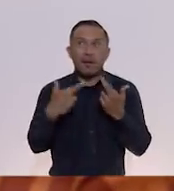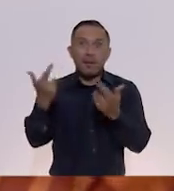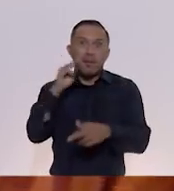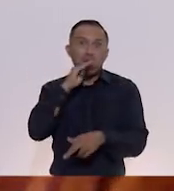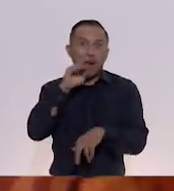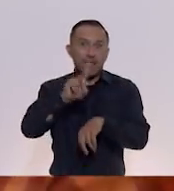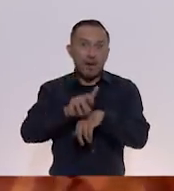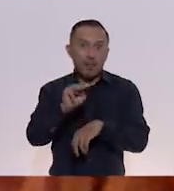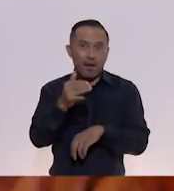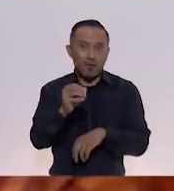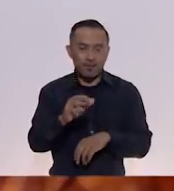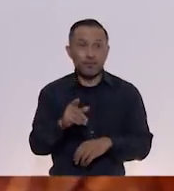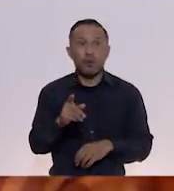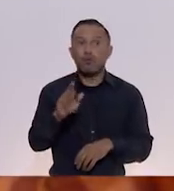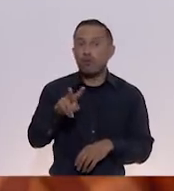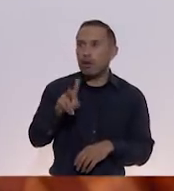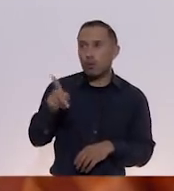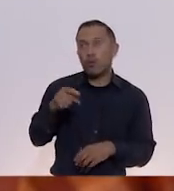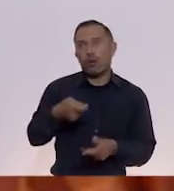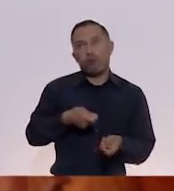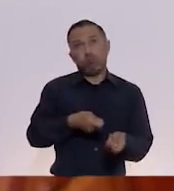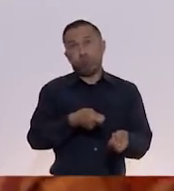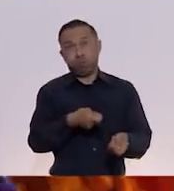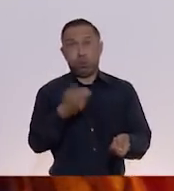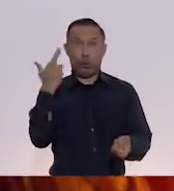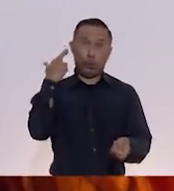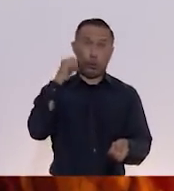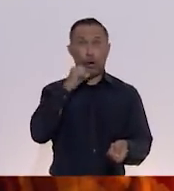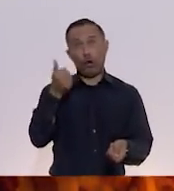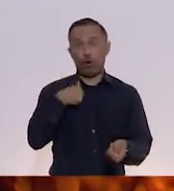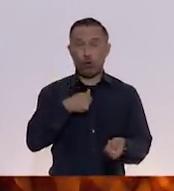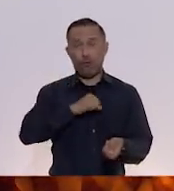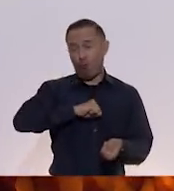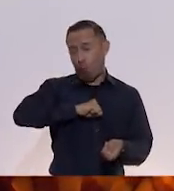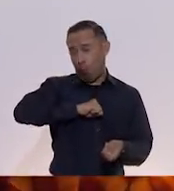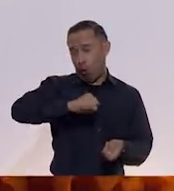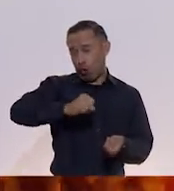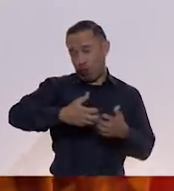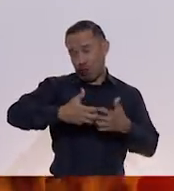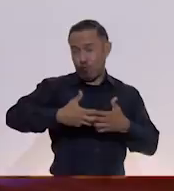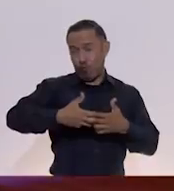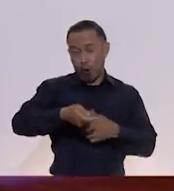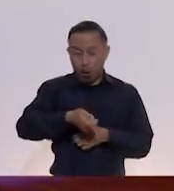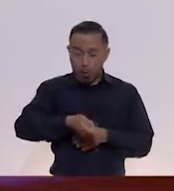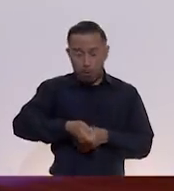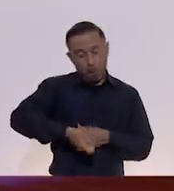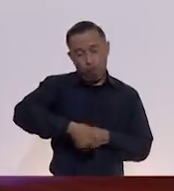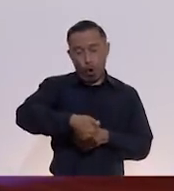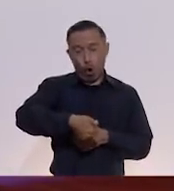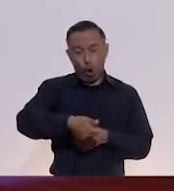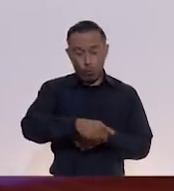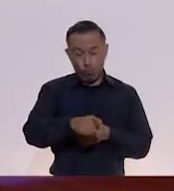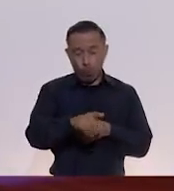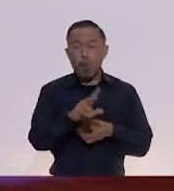más silenciosa y tiene más potencia que todas. Y absorbe canicas como si fueran